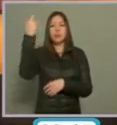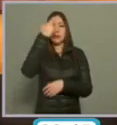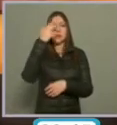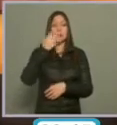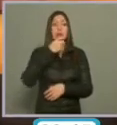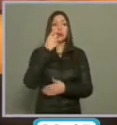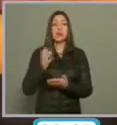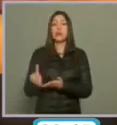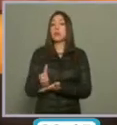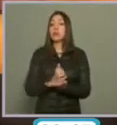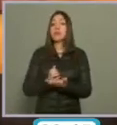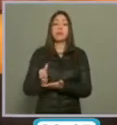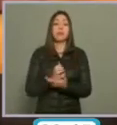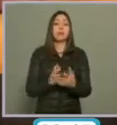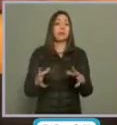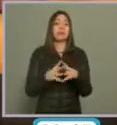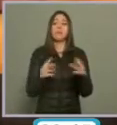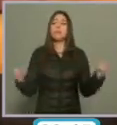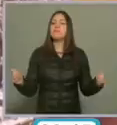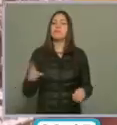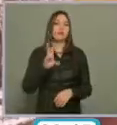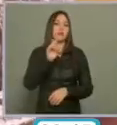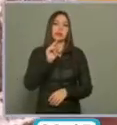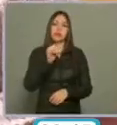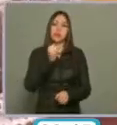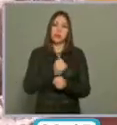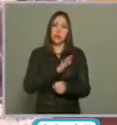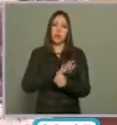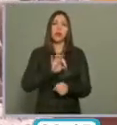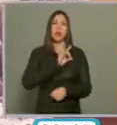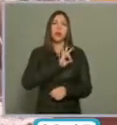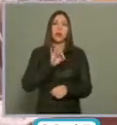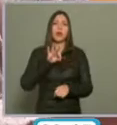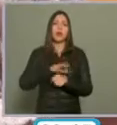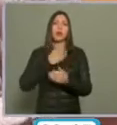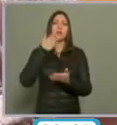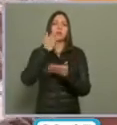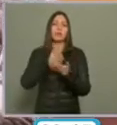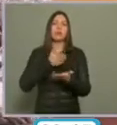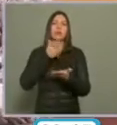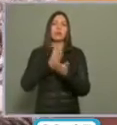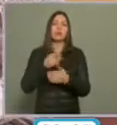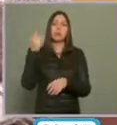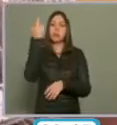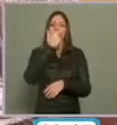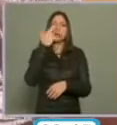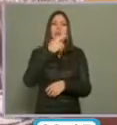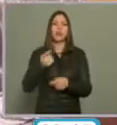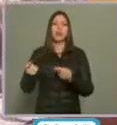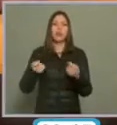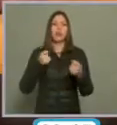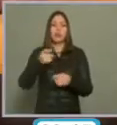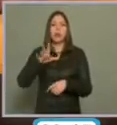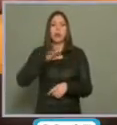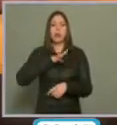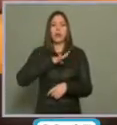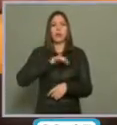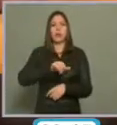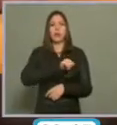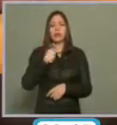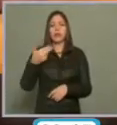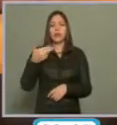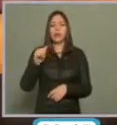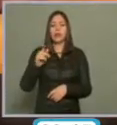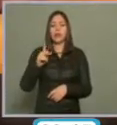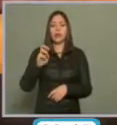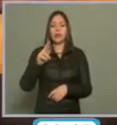se cura, eso sí es importante comentarlo, no se cura, pero se puede controlar. Hay una hipertensión, vale la pena comentar, relacionada con la